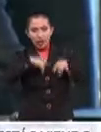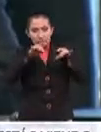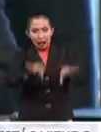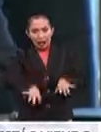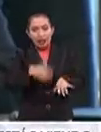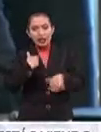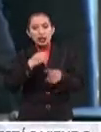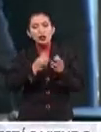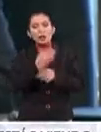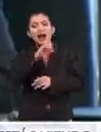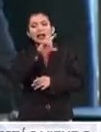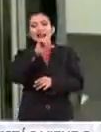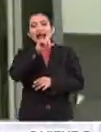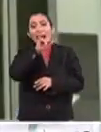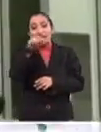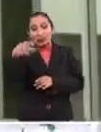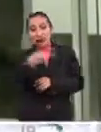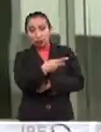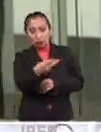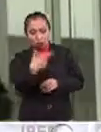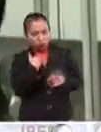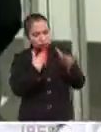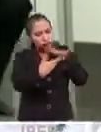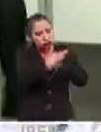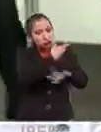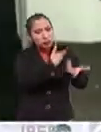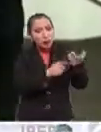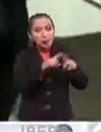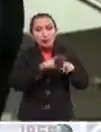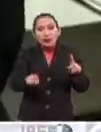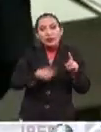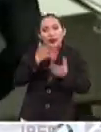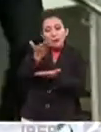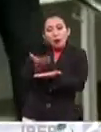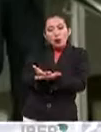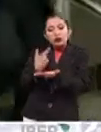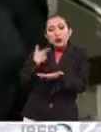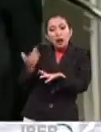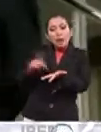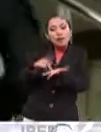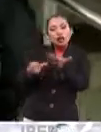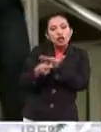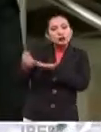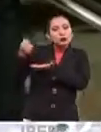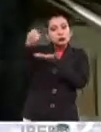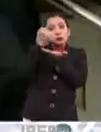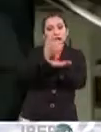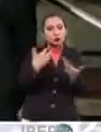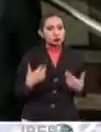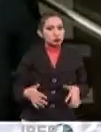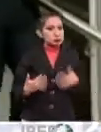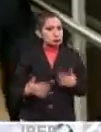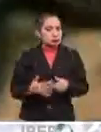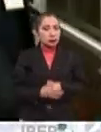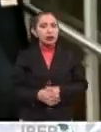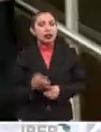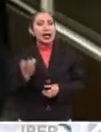y también Nueva Zelanda en cierta medida, están haciendo contrapropuestas para apoyar con proyectos de inversión.